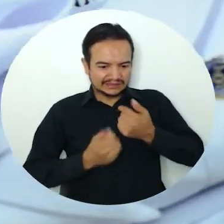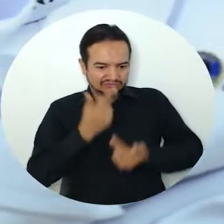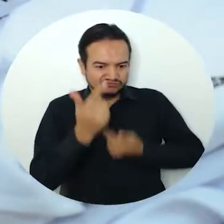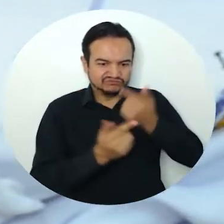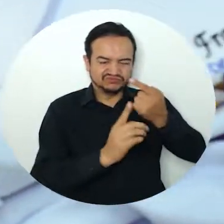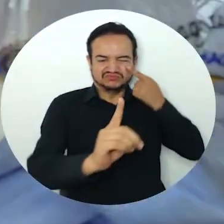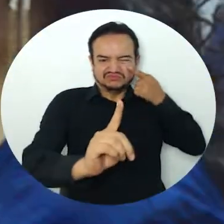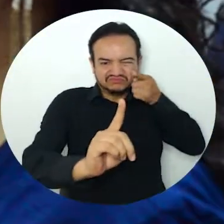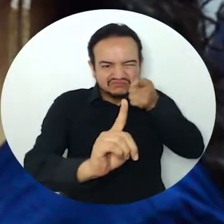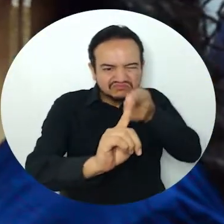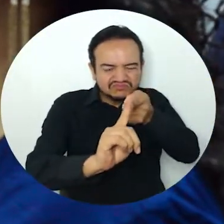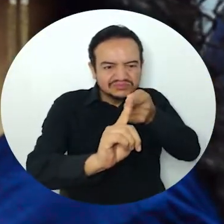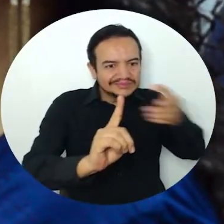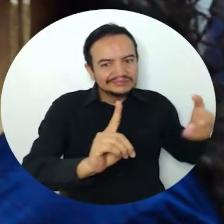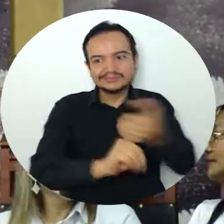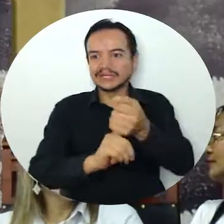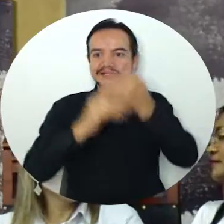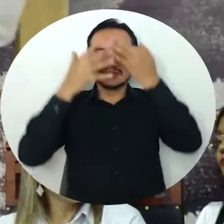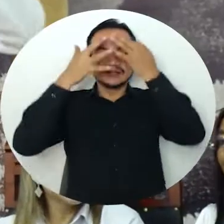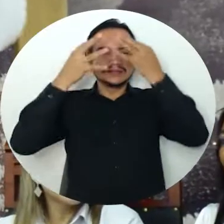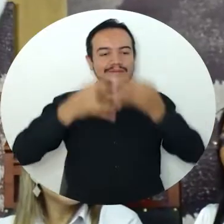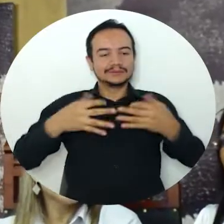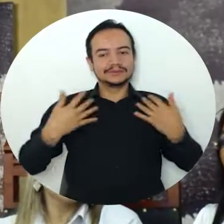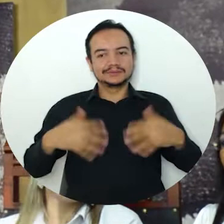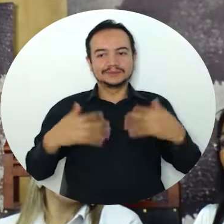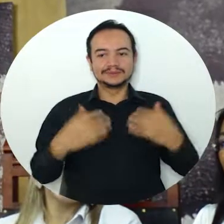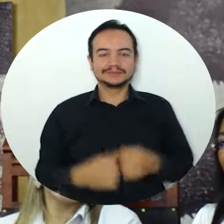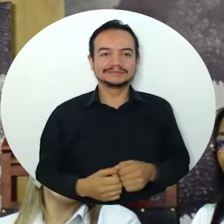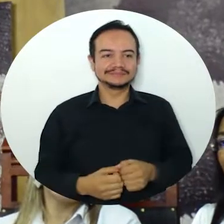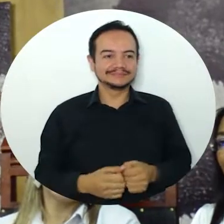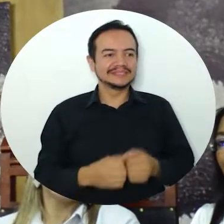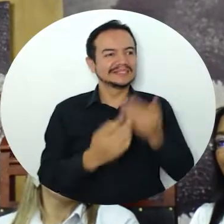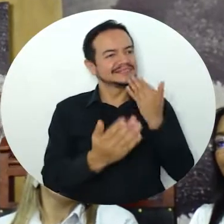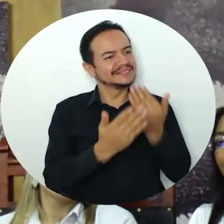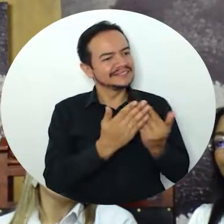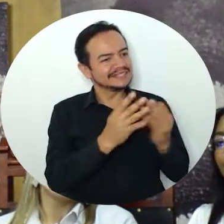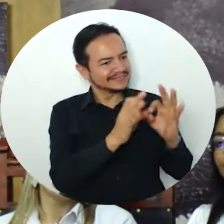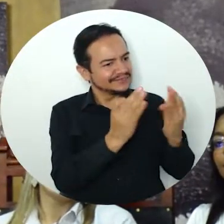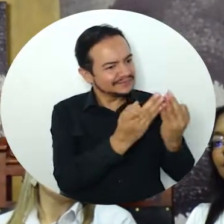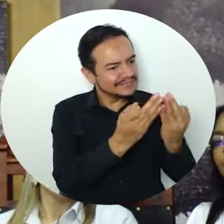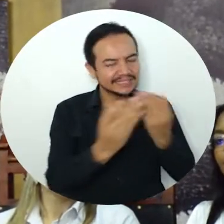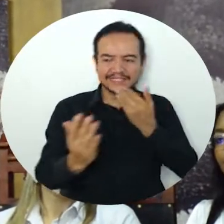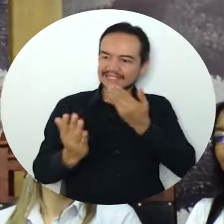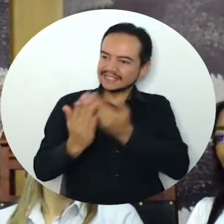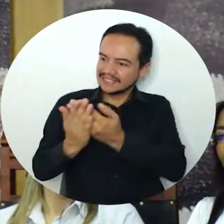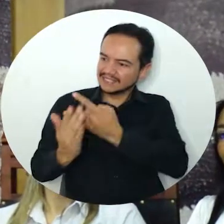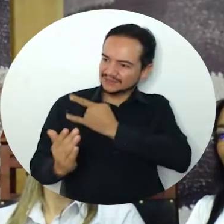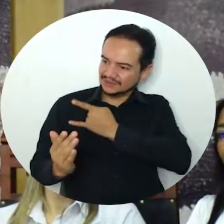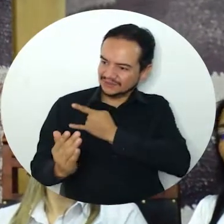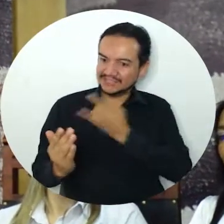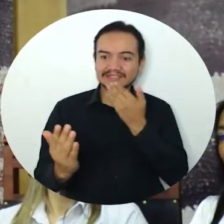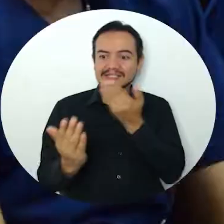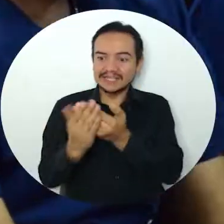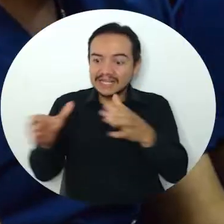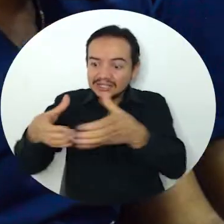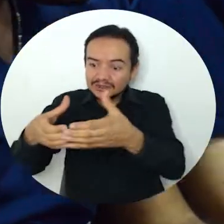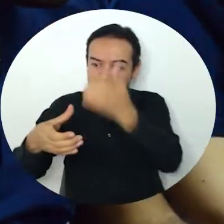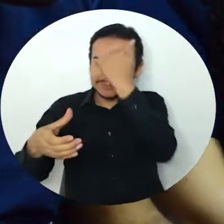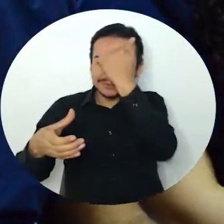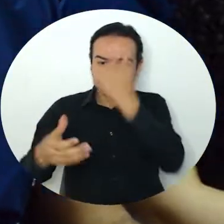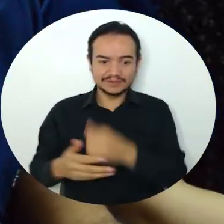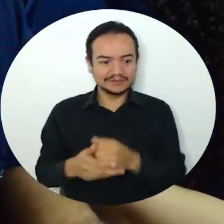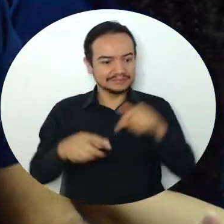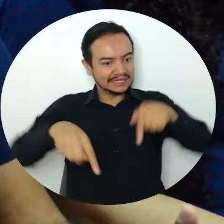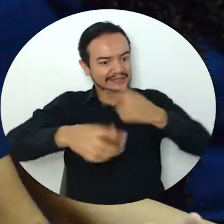Es gratificante ver que después de tanto esfuerzo, hoy es una realidad. Agradecida con mi familia, con la universidad, con cada uno de los